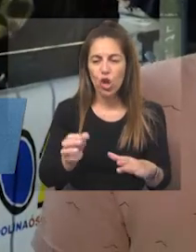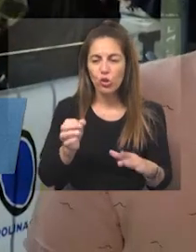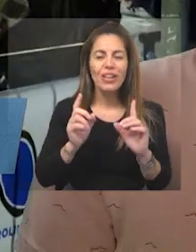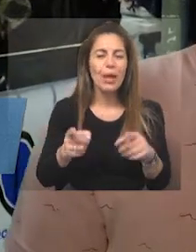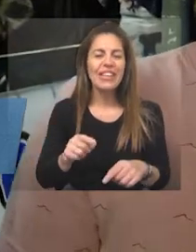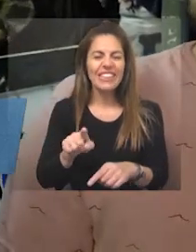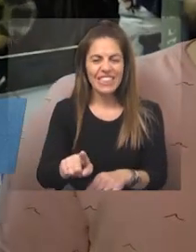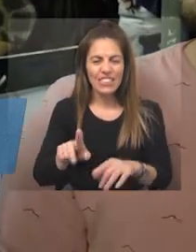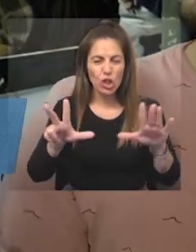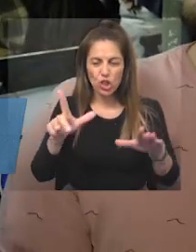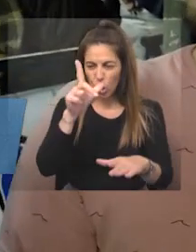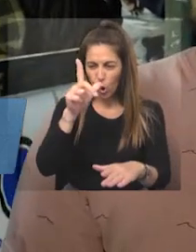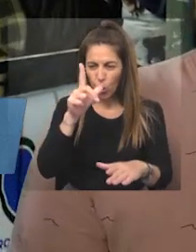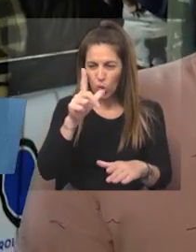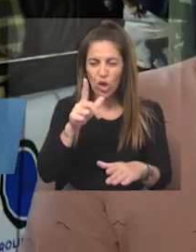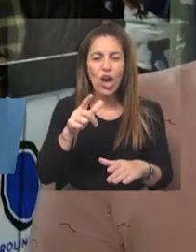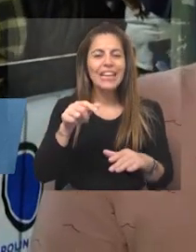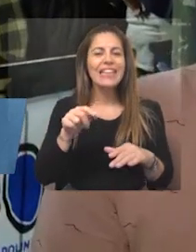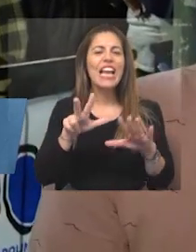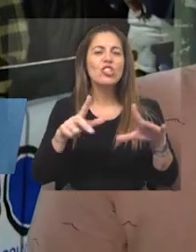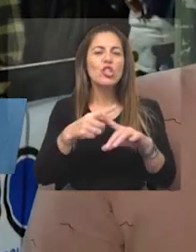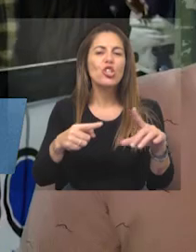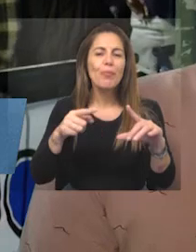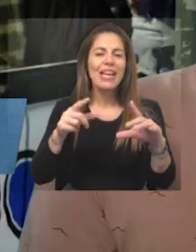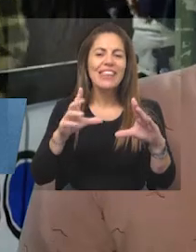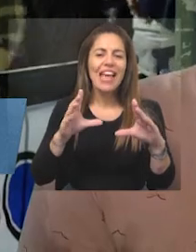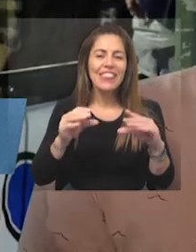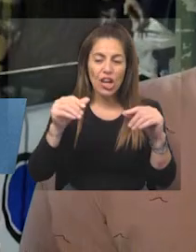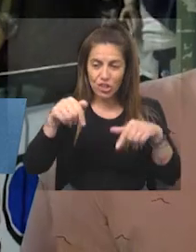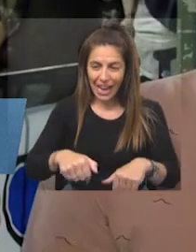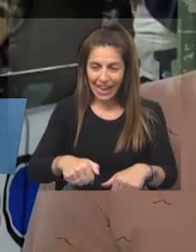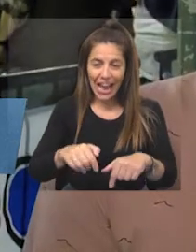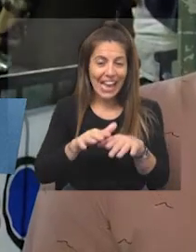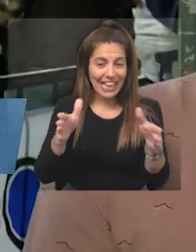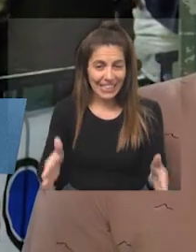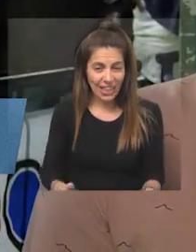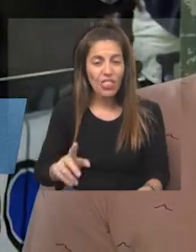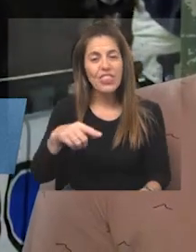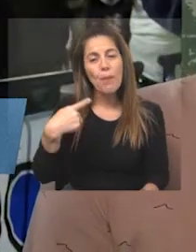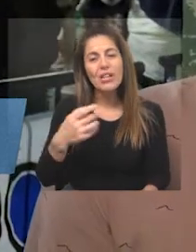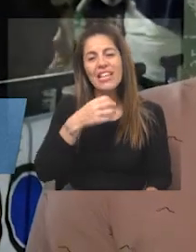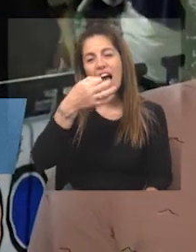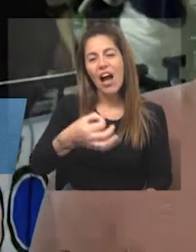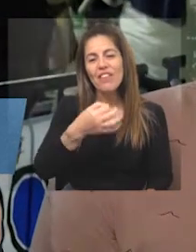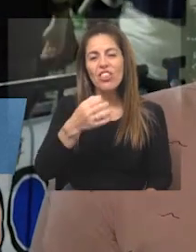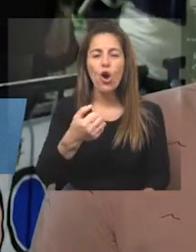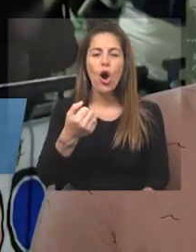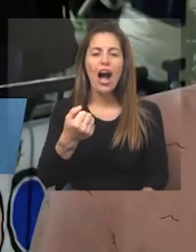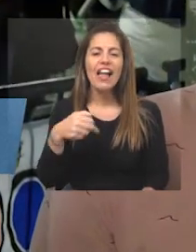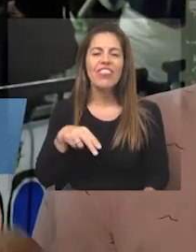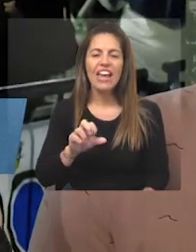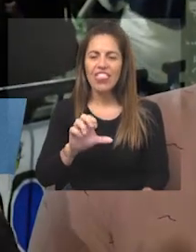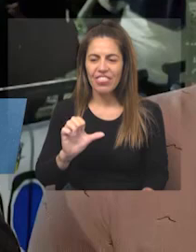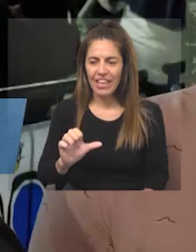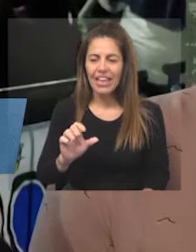18 de julio y va a estar presente sobre las 20 30 aquí en el escenario luego estará hablando Óscar Andrade y bueno va a haber eh la